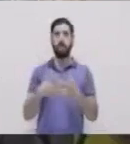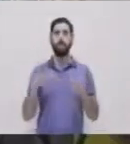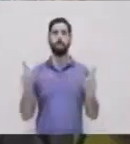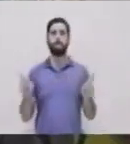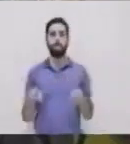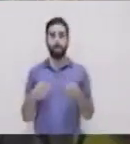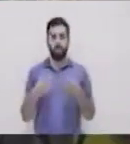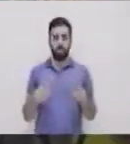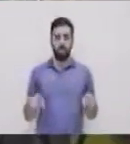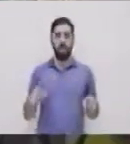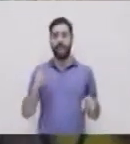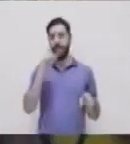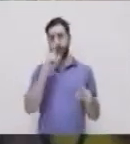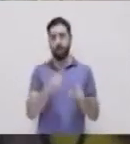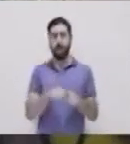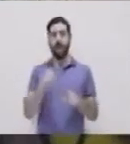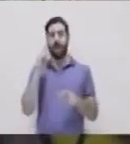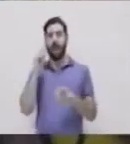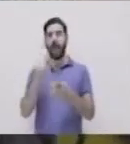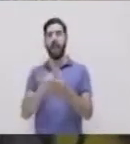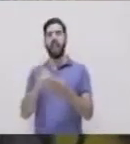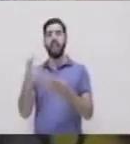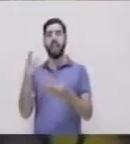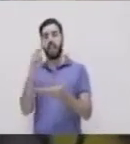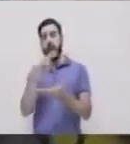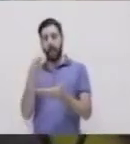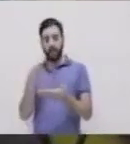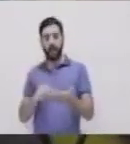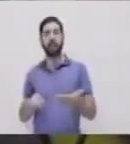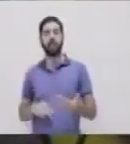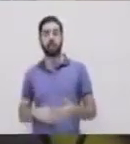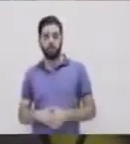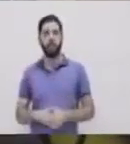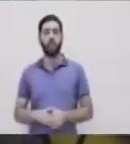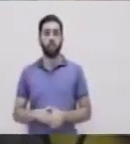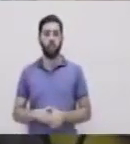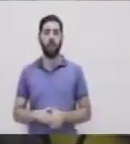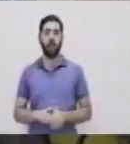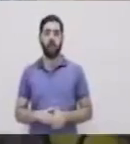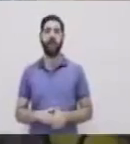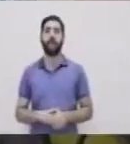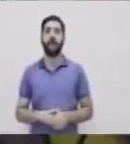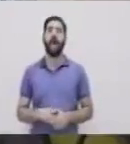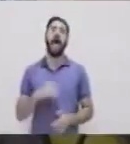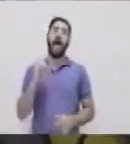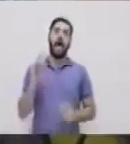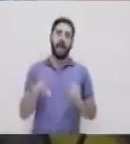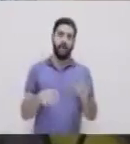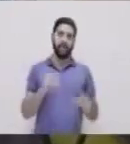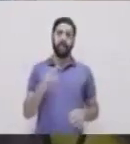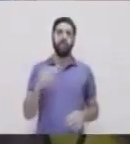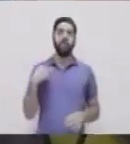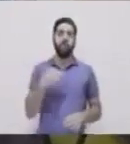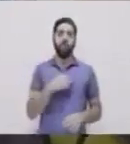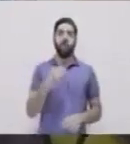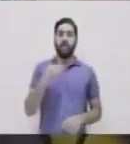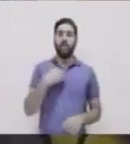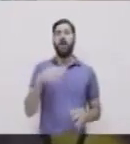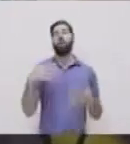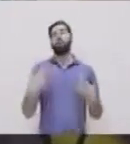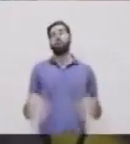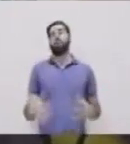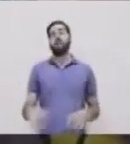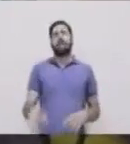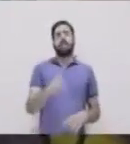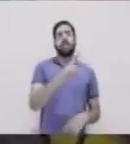entre música y literatura. Como ustedes ven, todos nosotros en nuestra casa debiéramos tener de 100 a